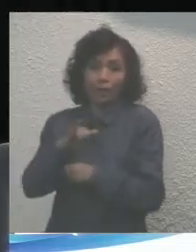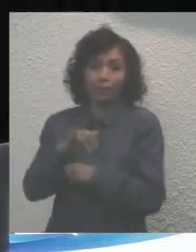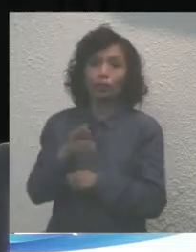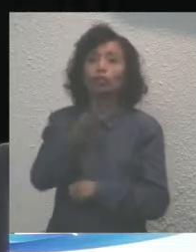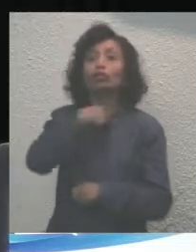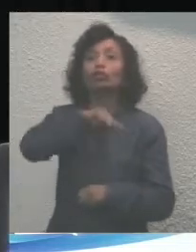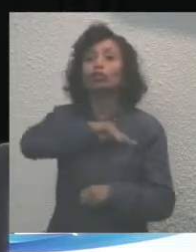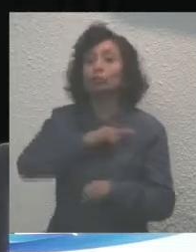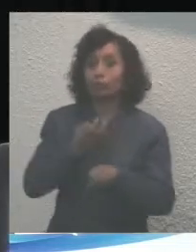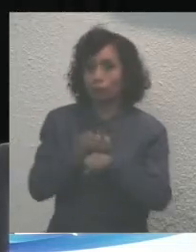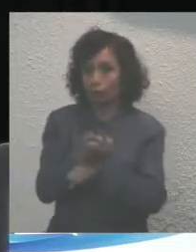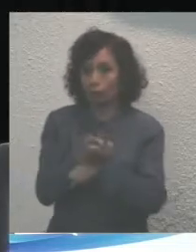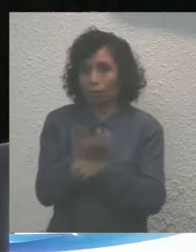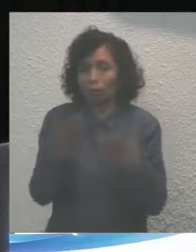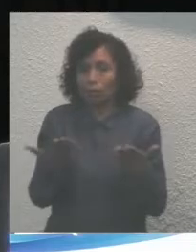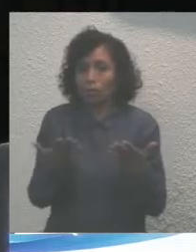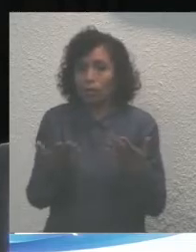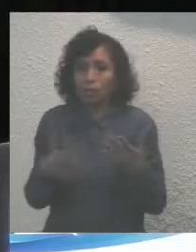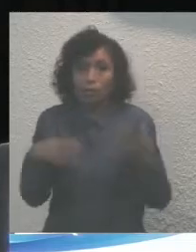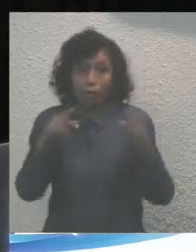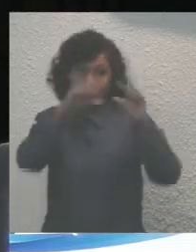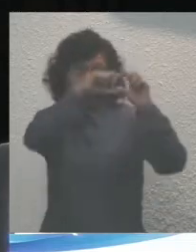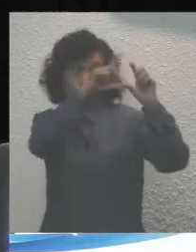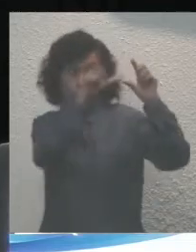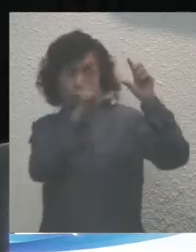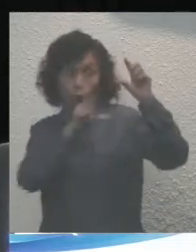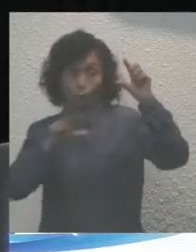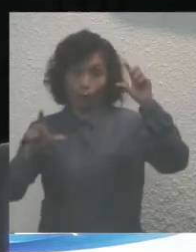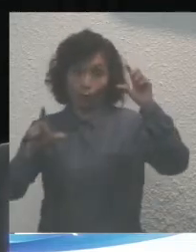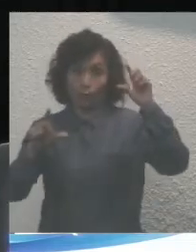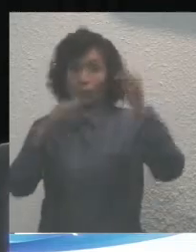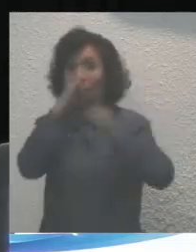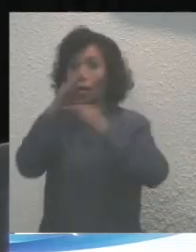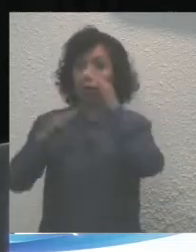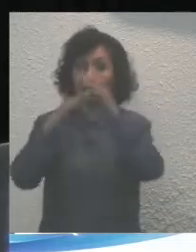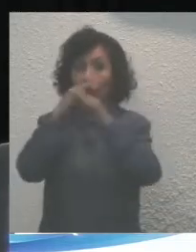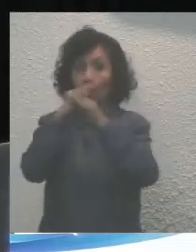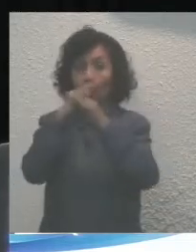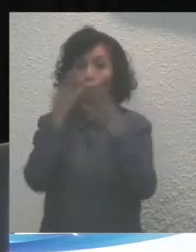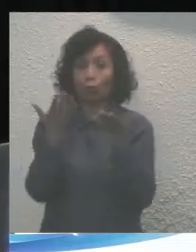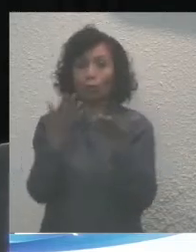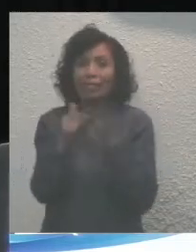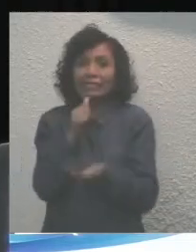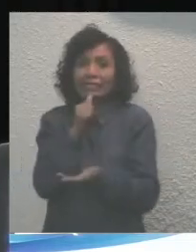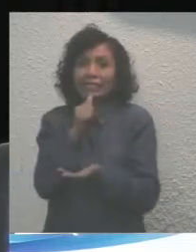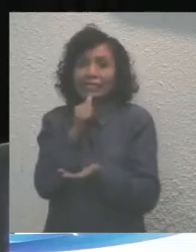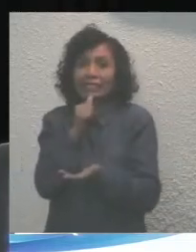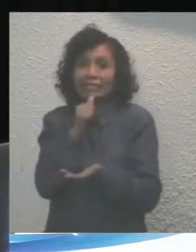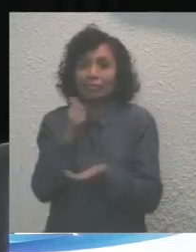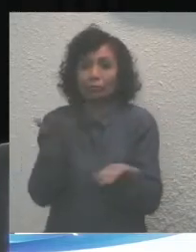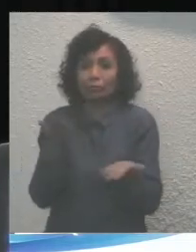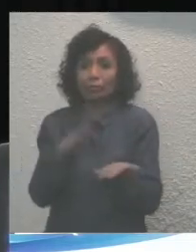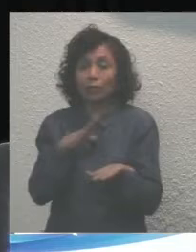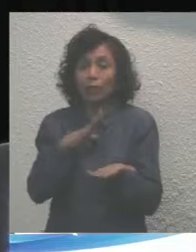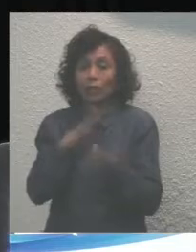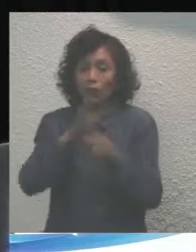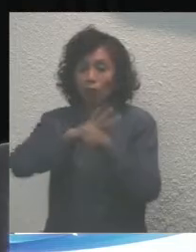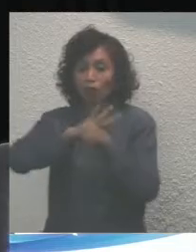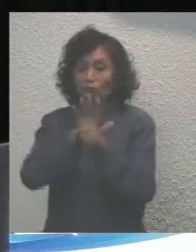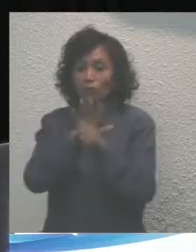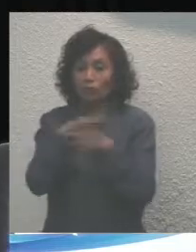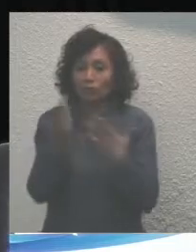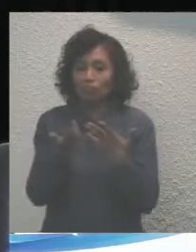estado, al igual que en todo el país y el resto del mundo, aún persisten los efectos de la